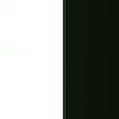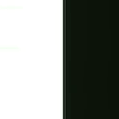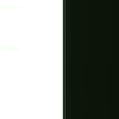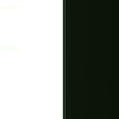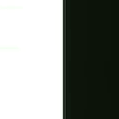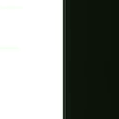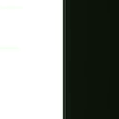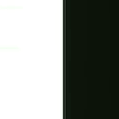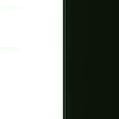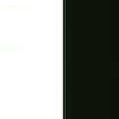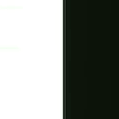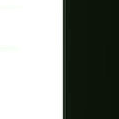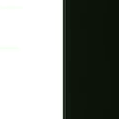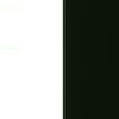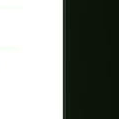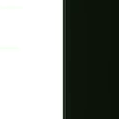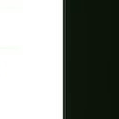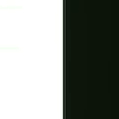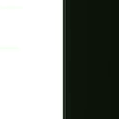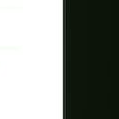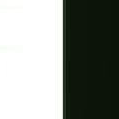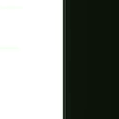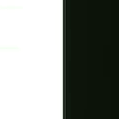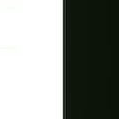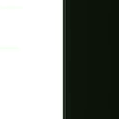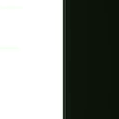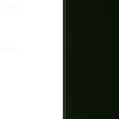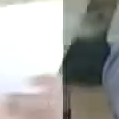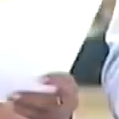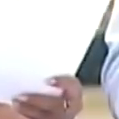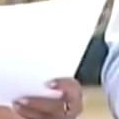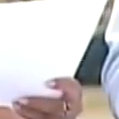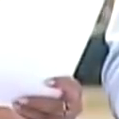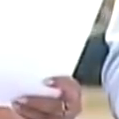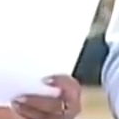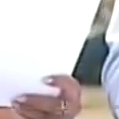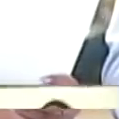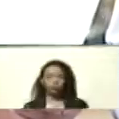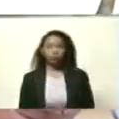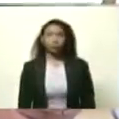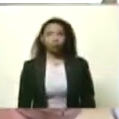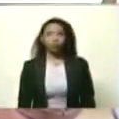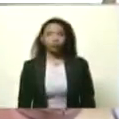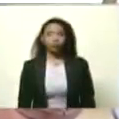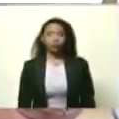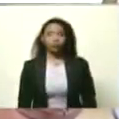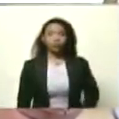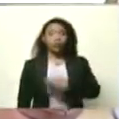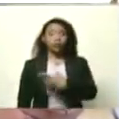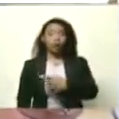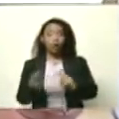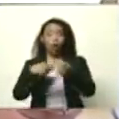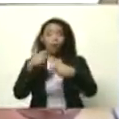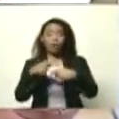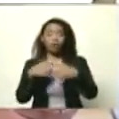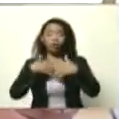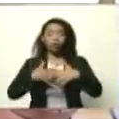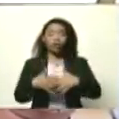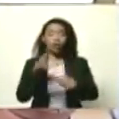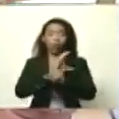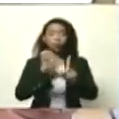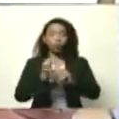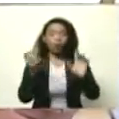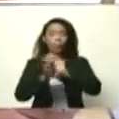un 24%. Discriminados en comercios tradicionales, comercios industriales, comercios